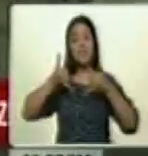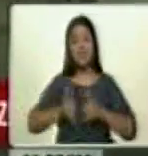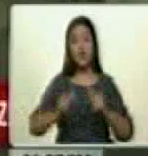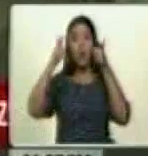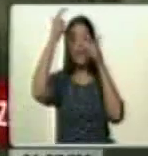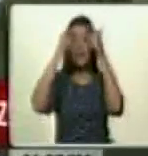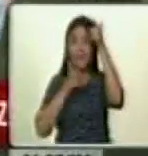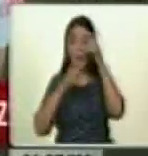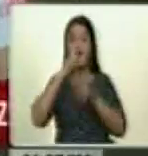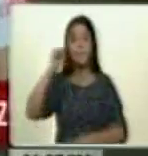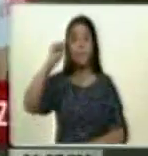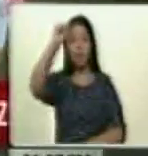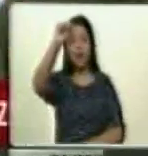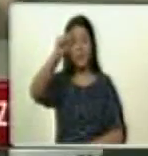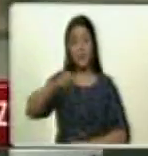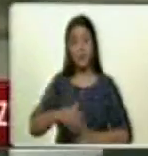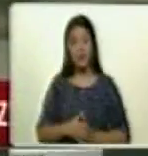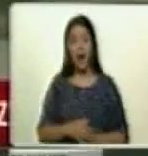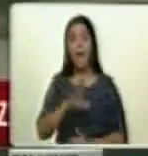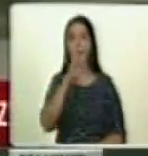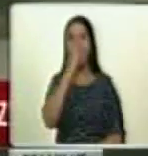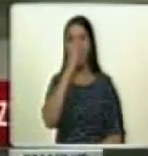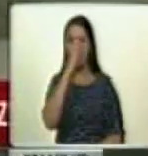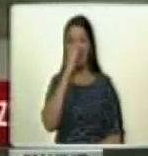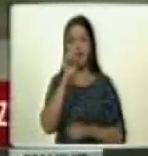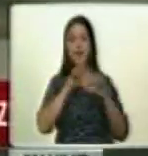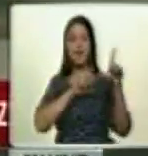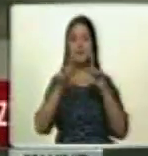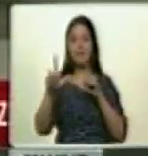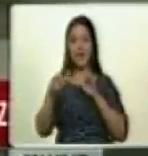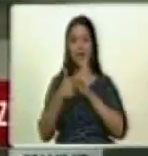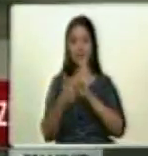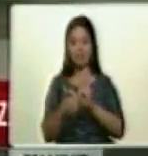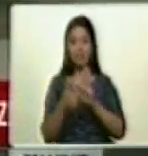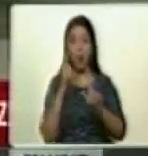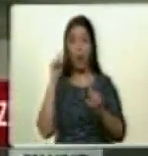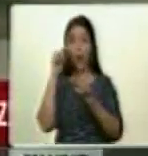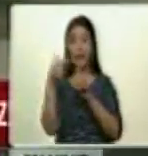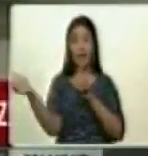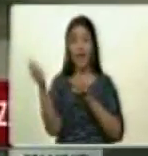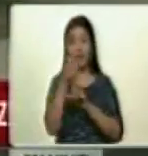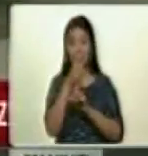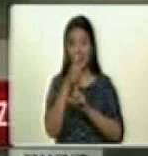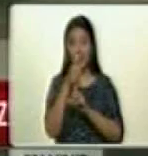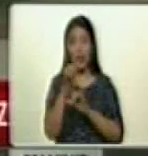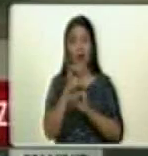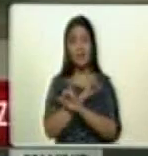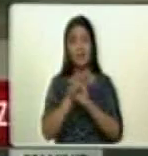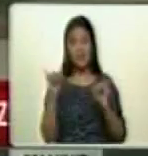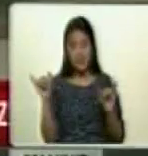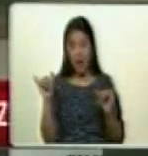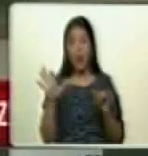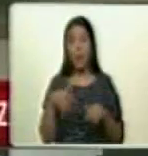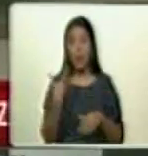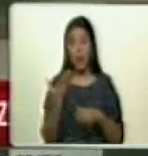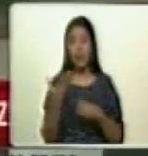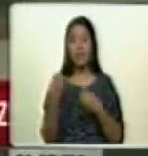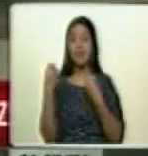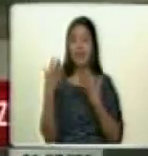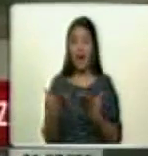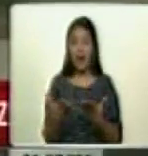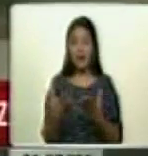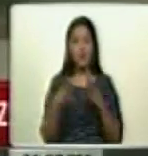Chávez, Nicolás Maduro. Aquí Barinas ha cumplido la meta que se propuso para la cosecha de